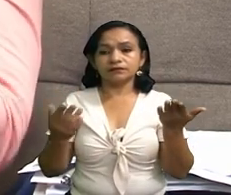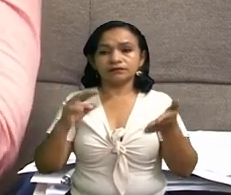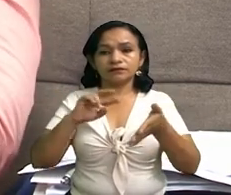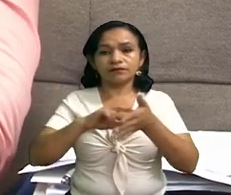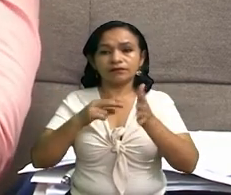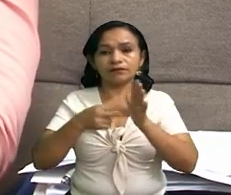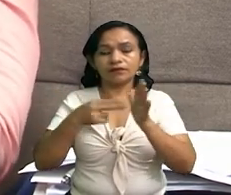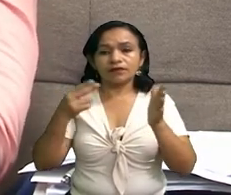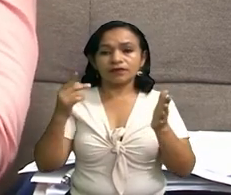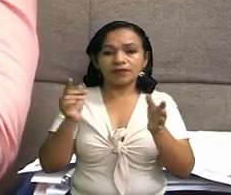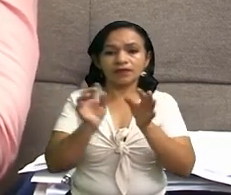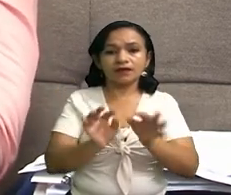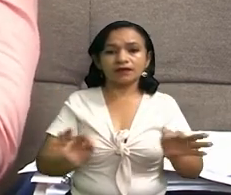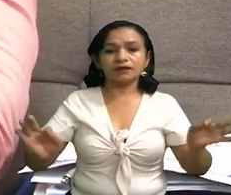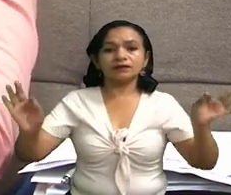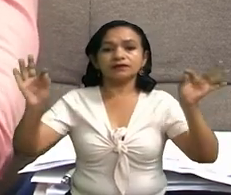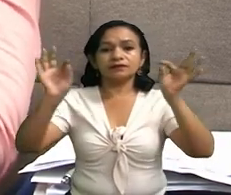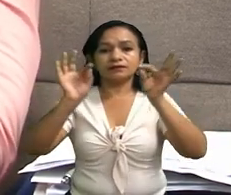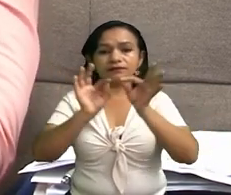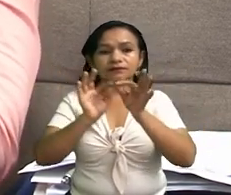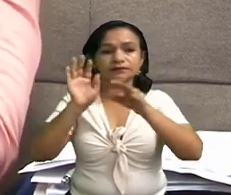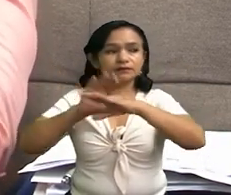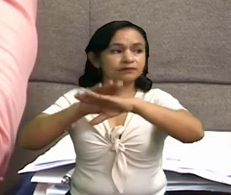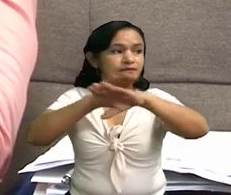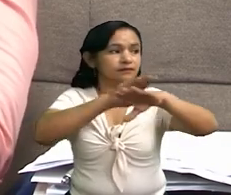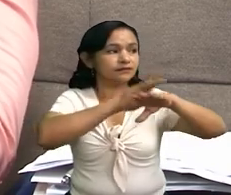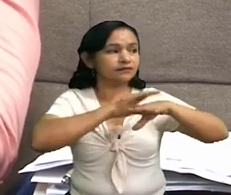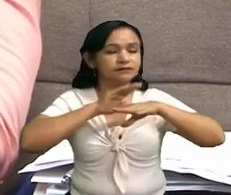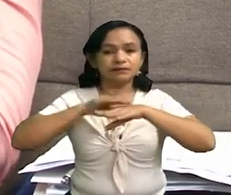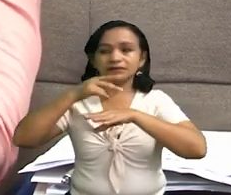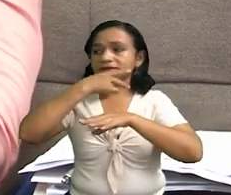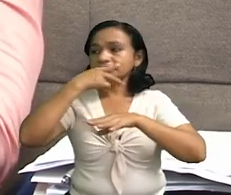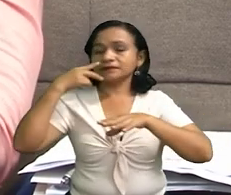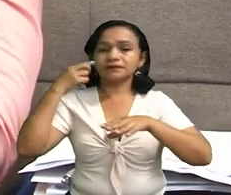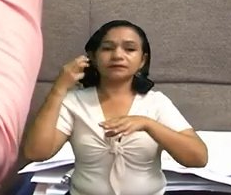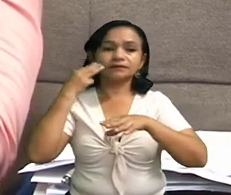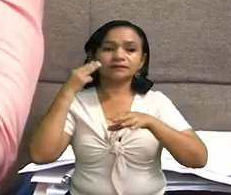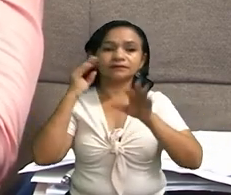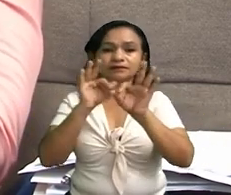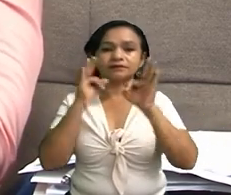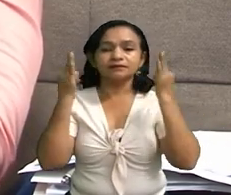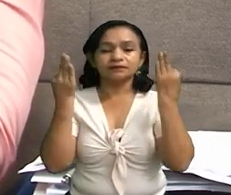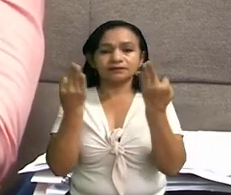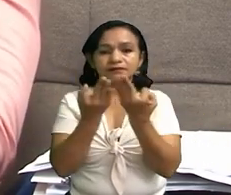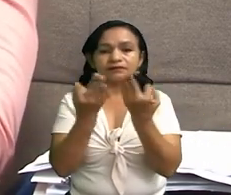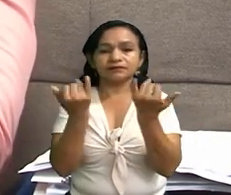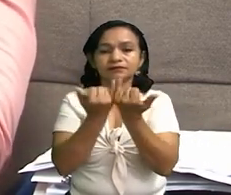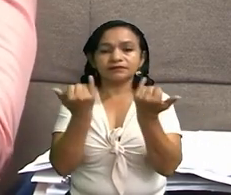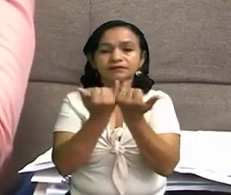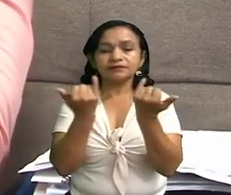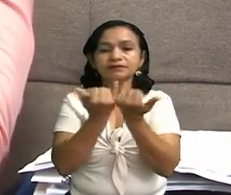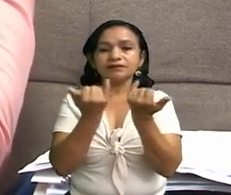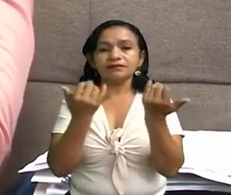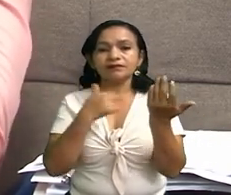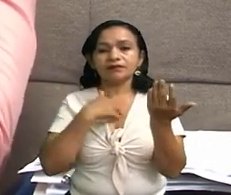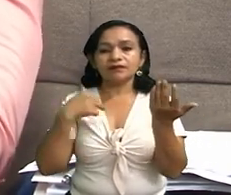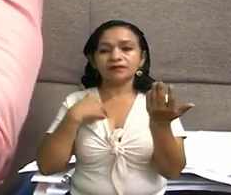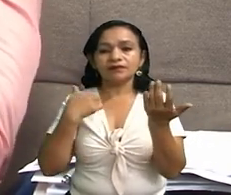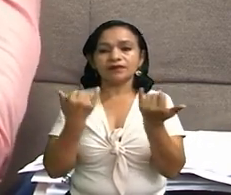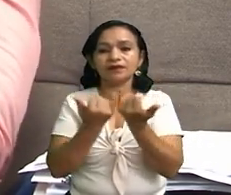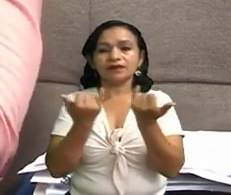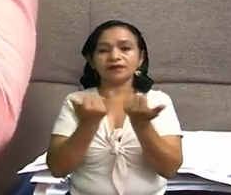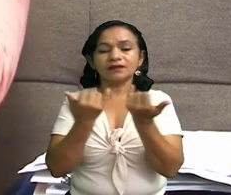para nosotros importante y nosotros invitamos a los padres de familia que aprovechen la oportunidad que la UNAN está llegando a su